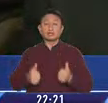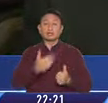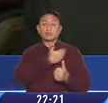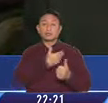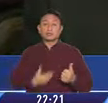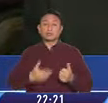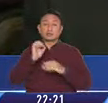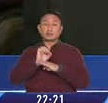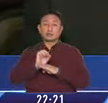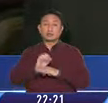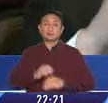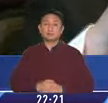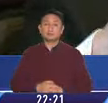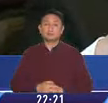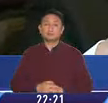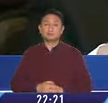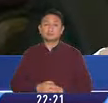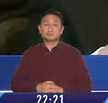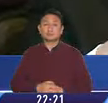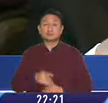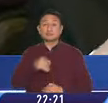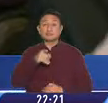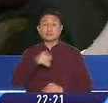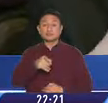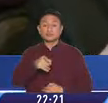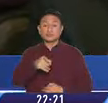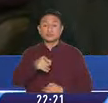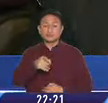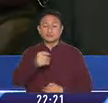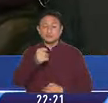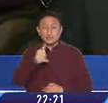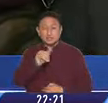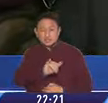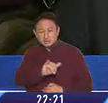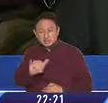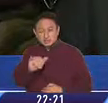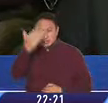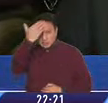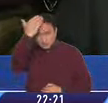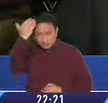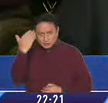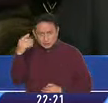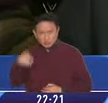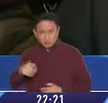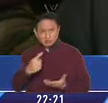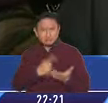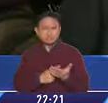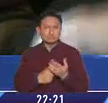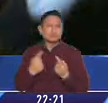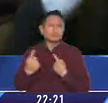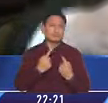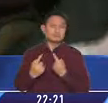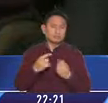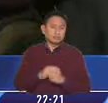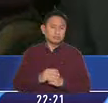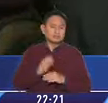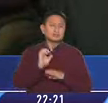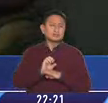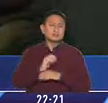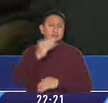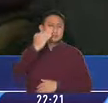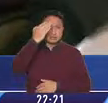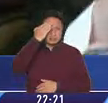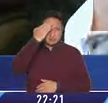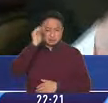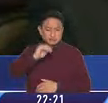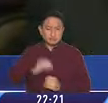de la República tenga casi similares condiciones de poder debatir y que el país conozca